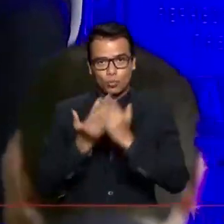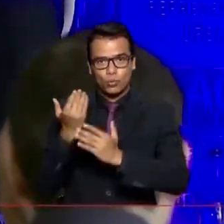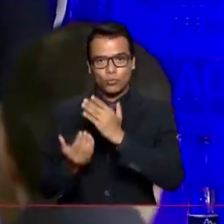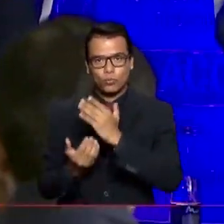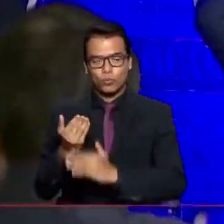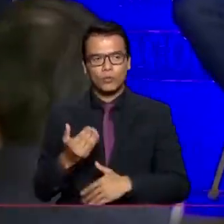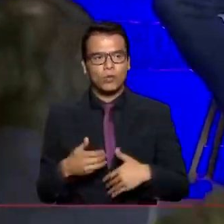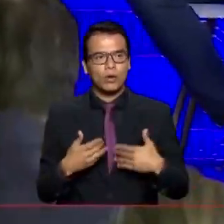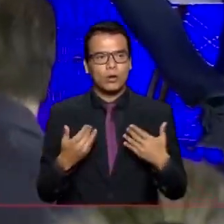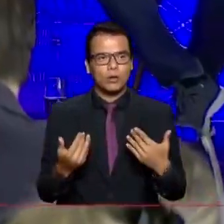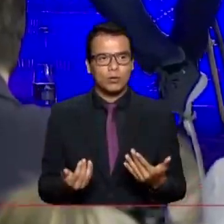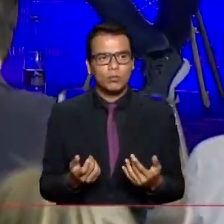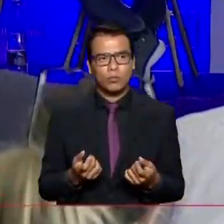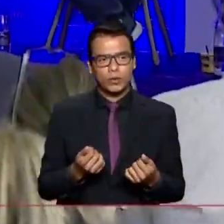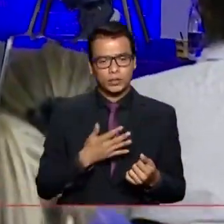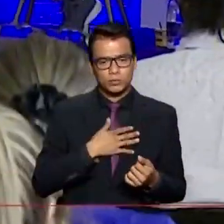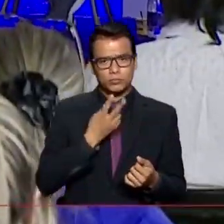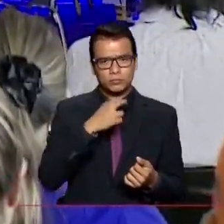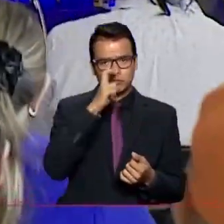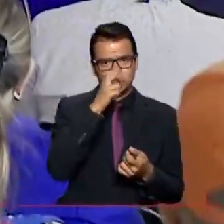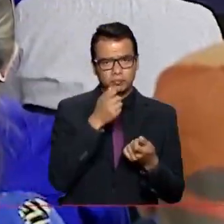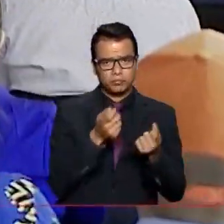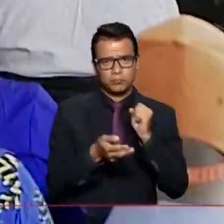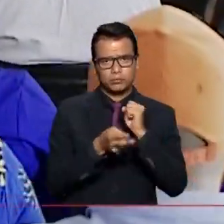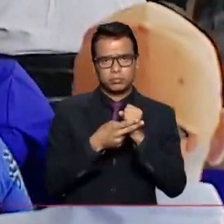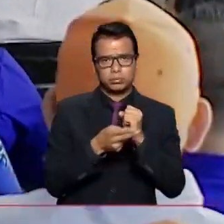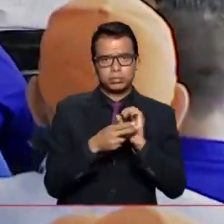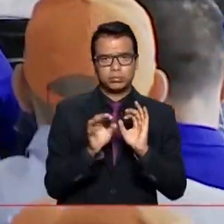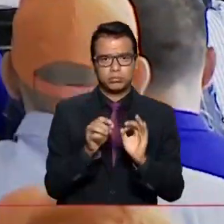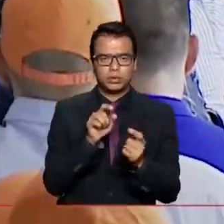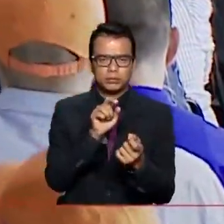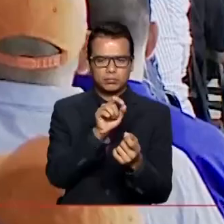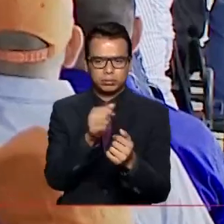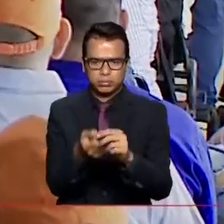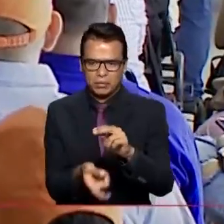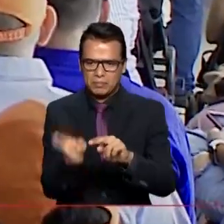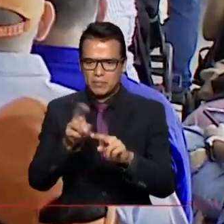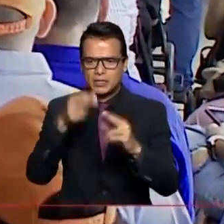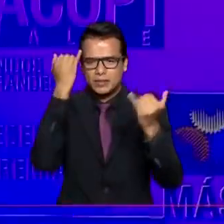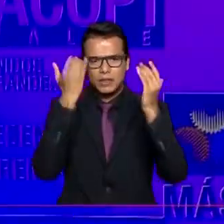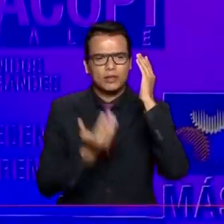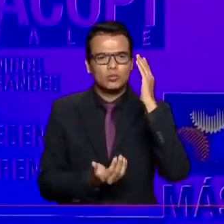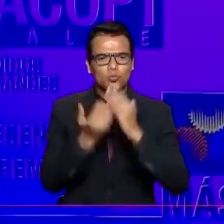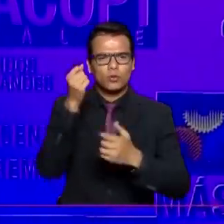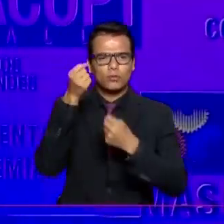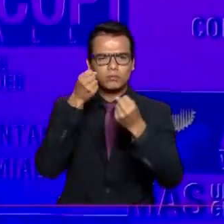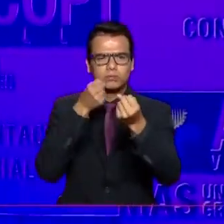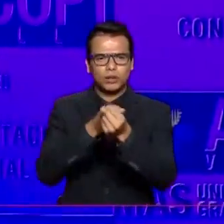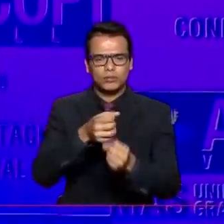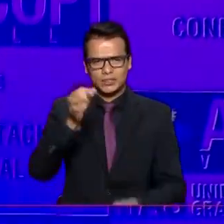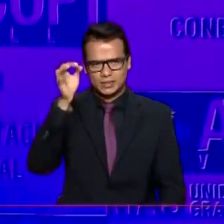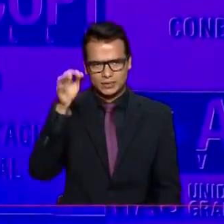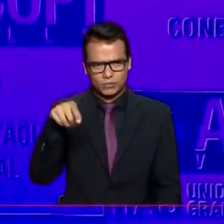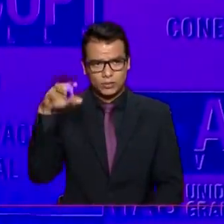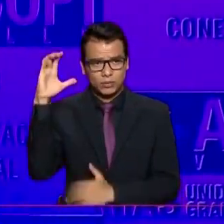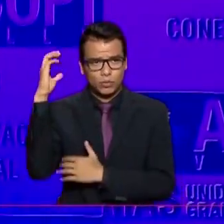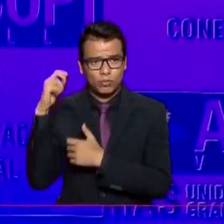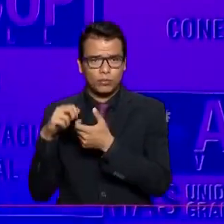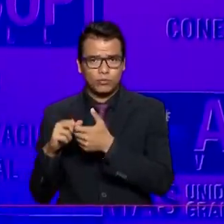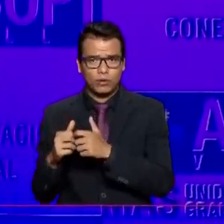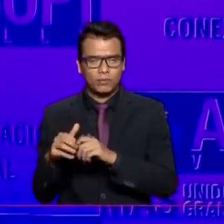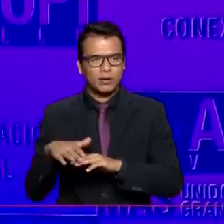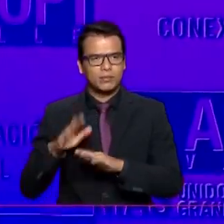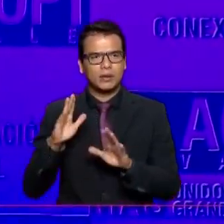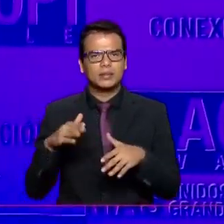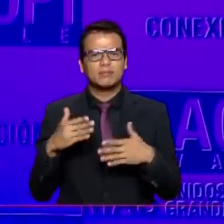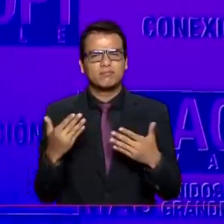los recursos que ahorrará su gobierno por el manejo transparente de las finanzas. Entonces, el problema aquí en Colombia es la